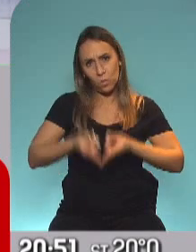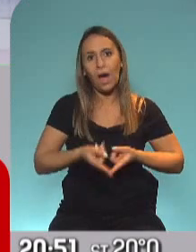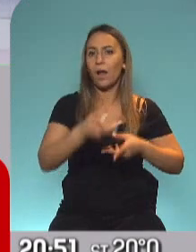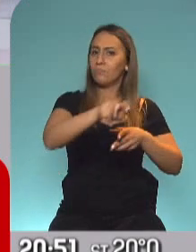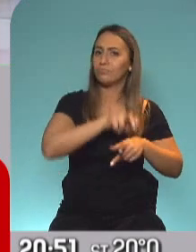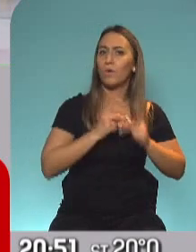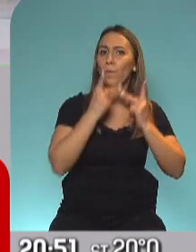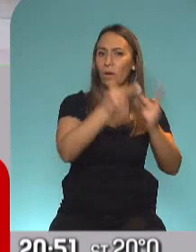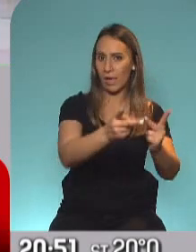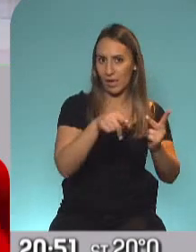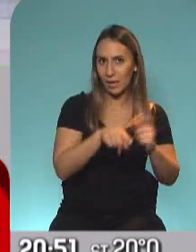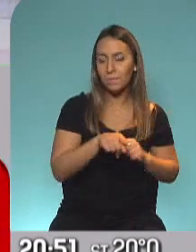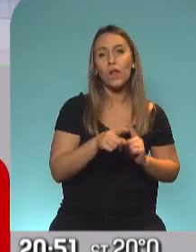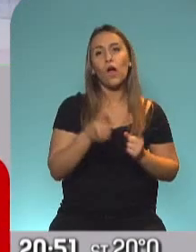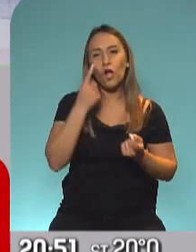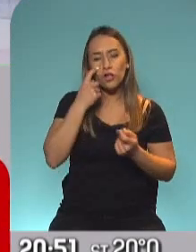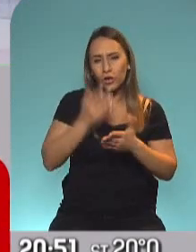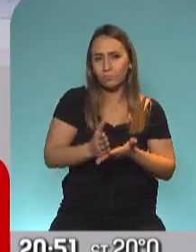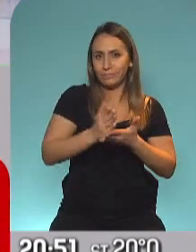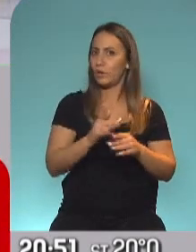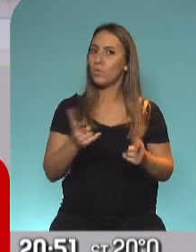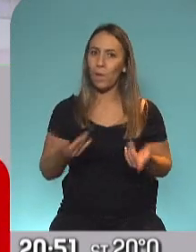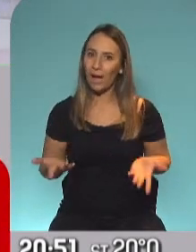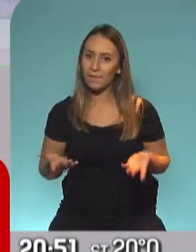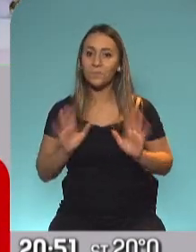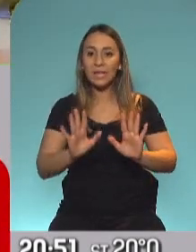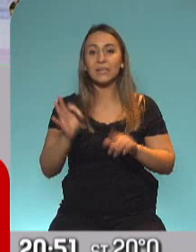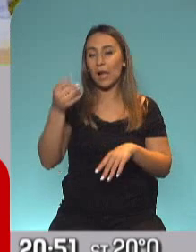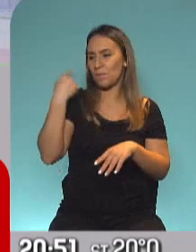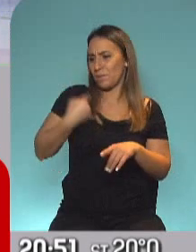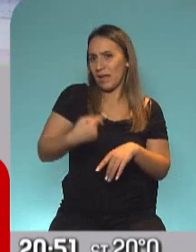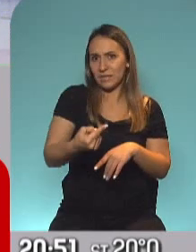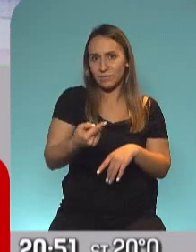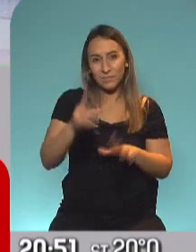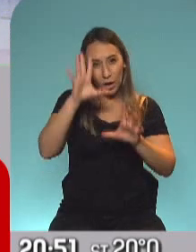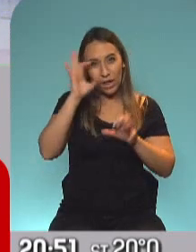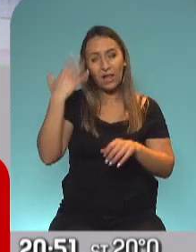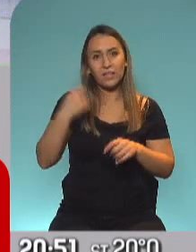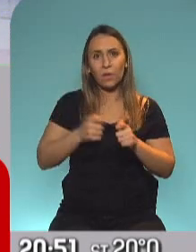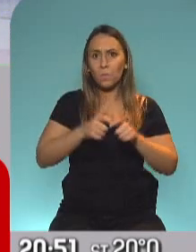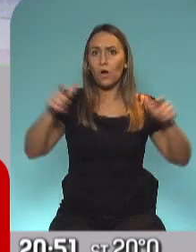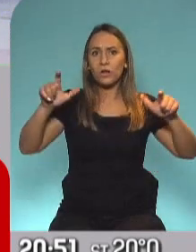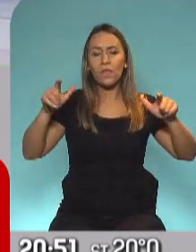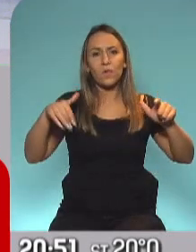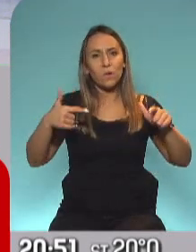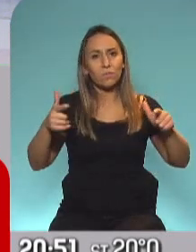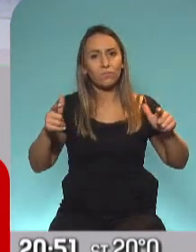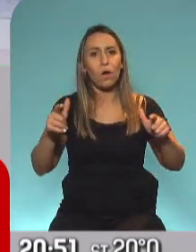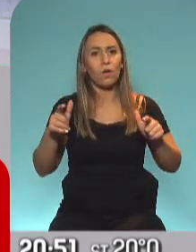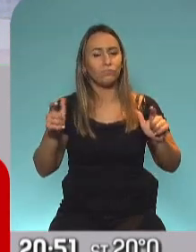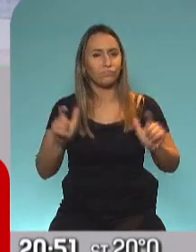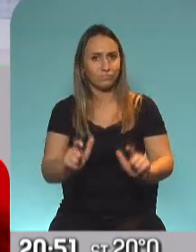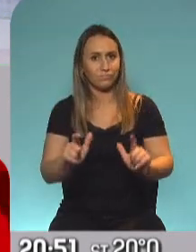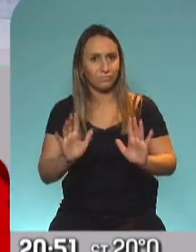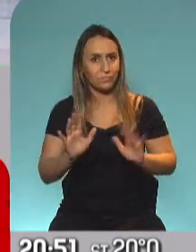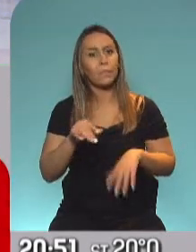muy, digamos, muy preciso sobre eso. En las primeras semanas. Sí. ¿Te acordás que las cifras eran altas y después sí, se ha relajado? Sobre todo de quienes se